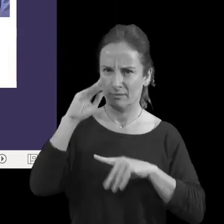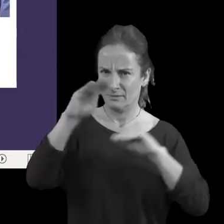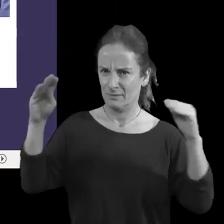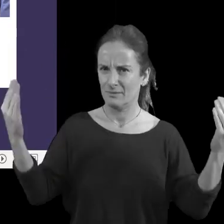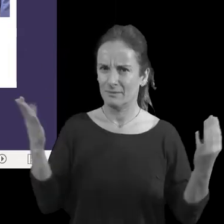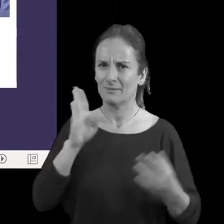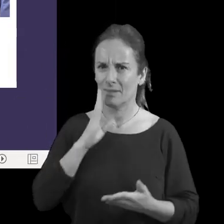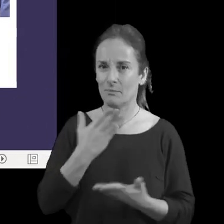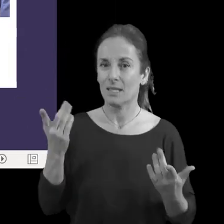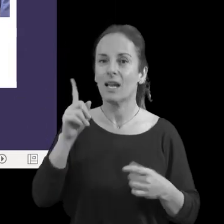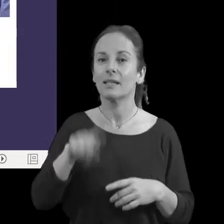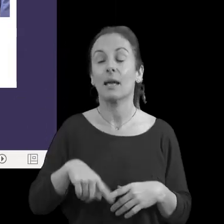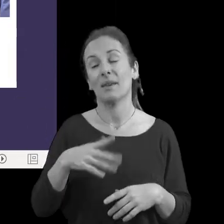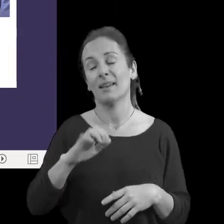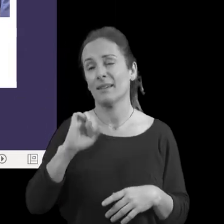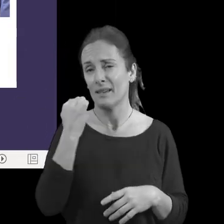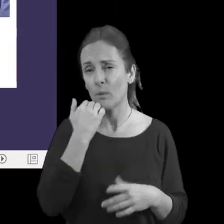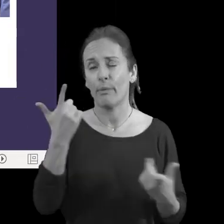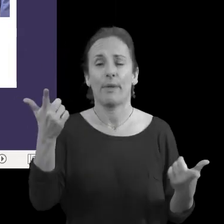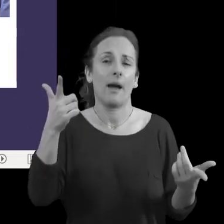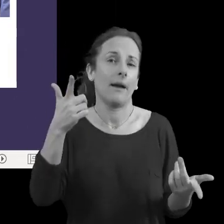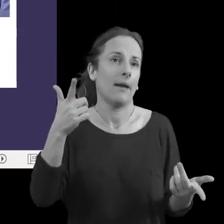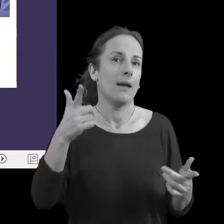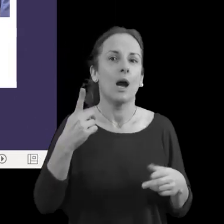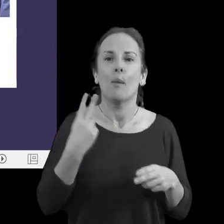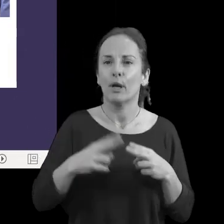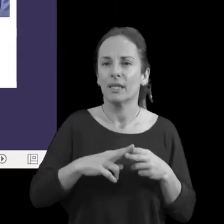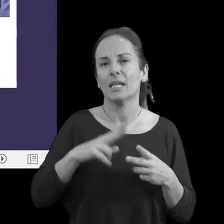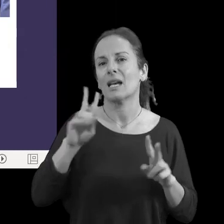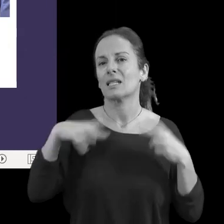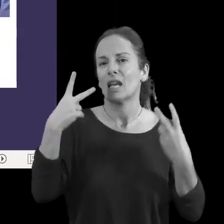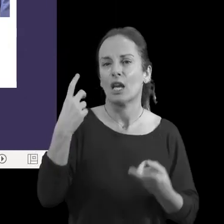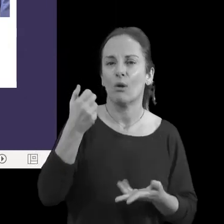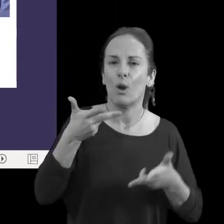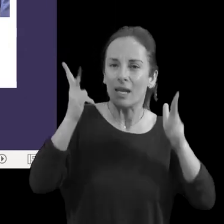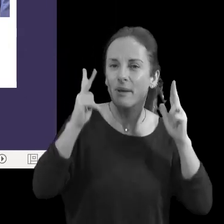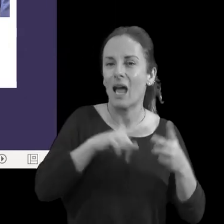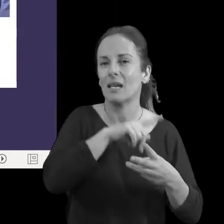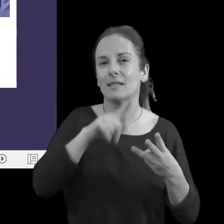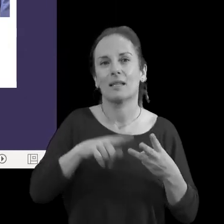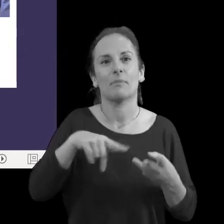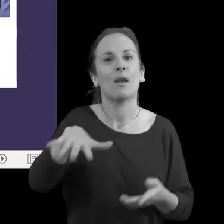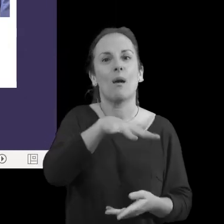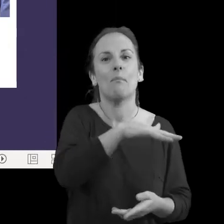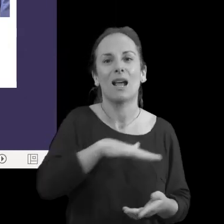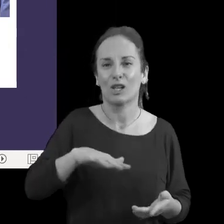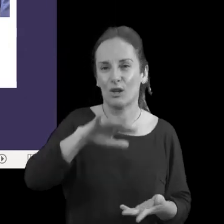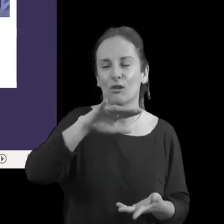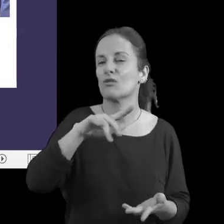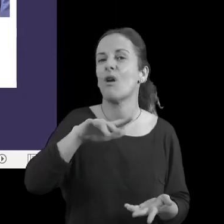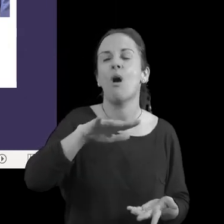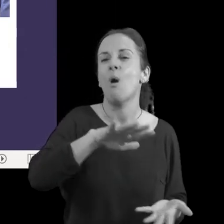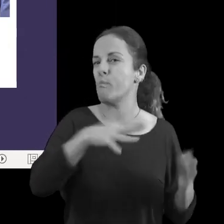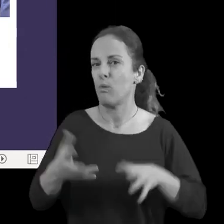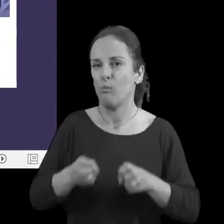las políticas neoliberales, la gentrificación, la especulación en barrios como Chueca, los centros de las ciudades,